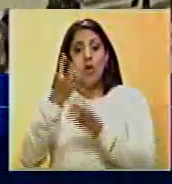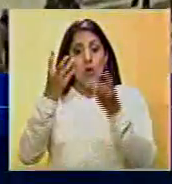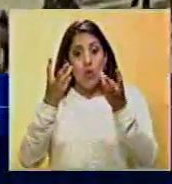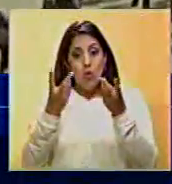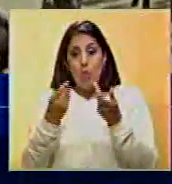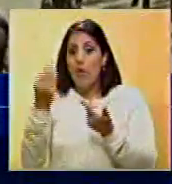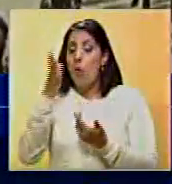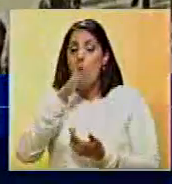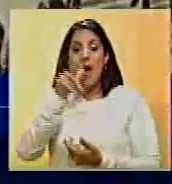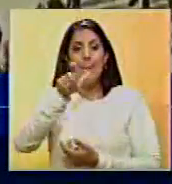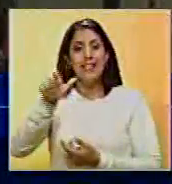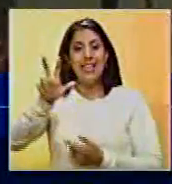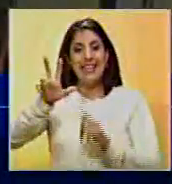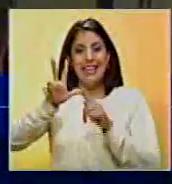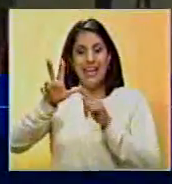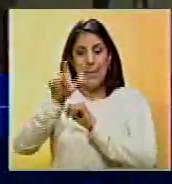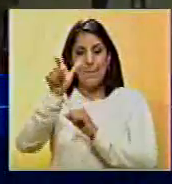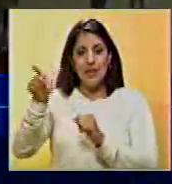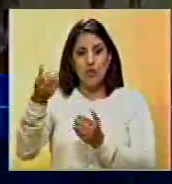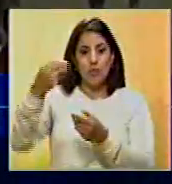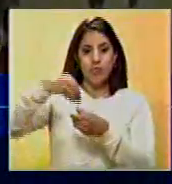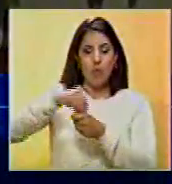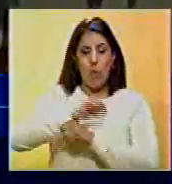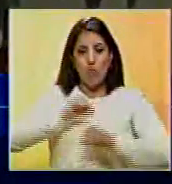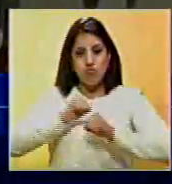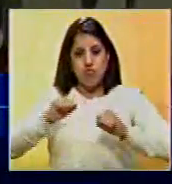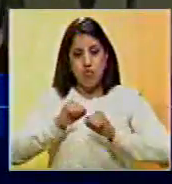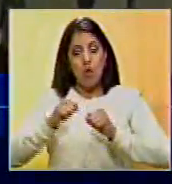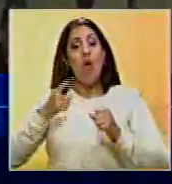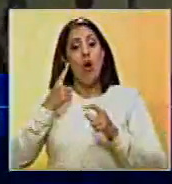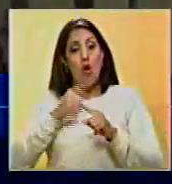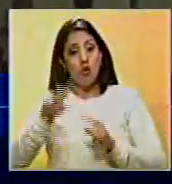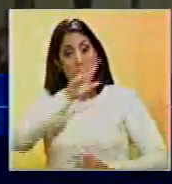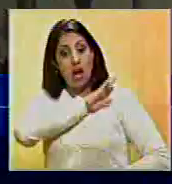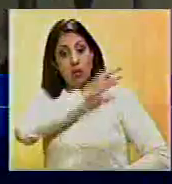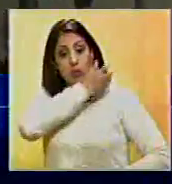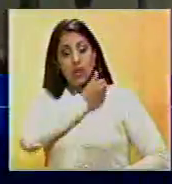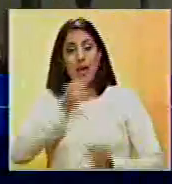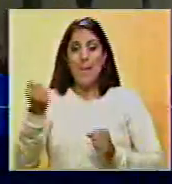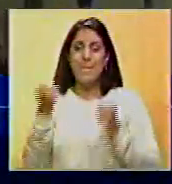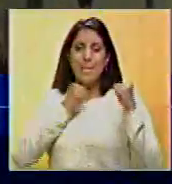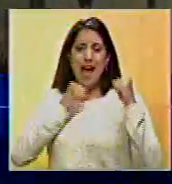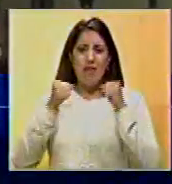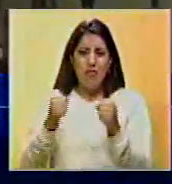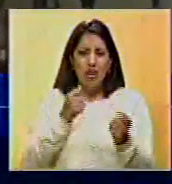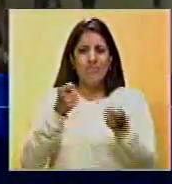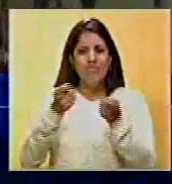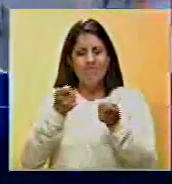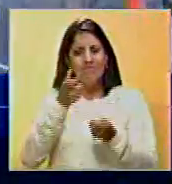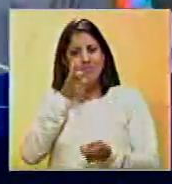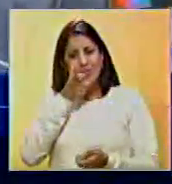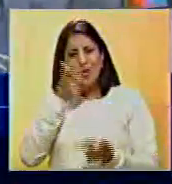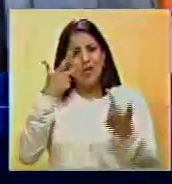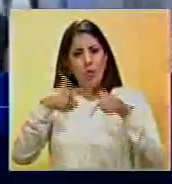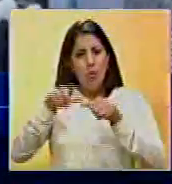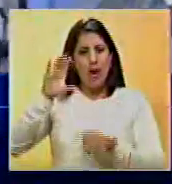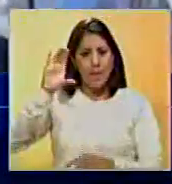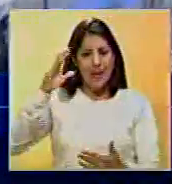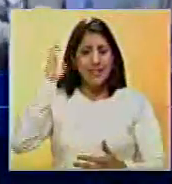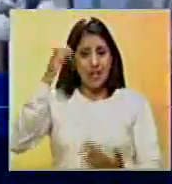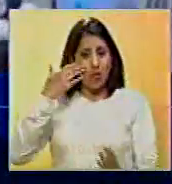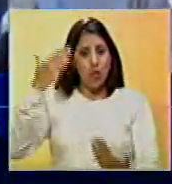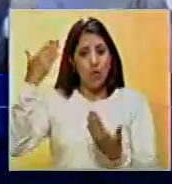no incluye a los 3 atacantes que murieron en las explosiones. Las autoridades han reforzado las medidas de seguridad en el país